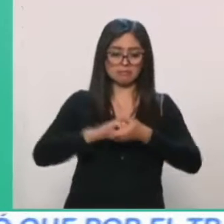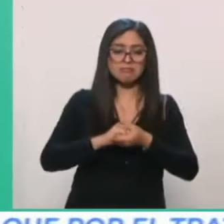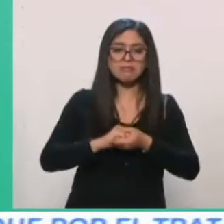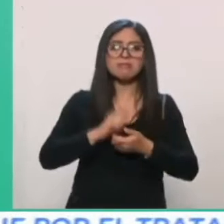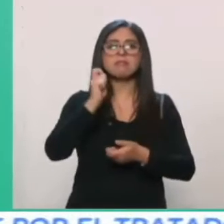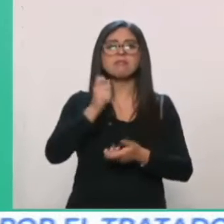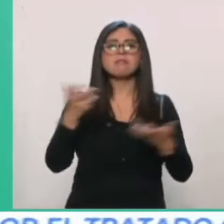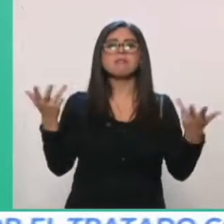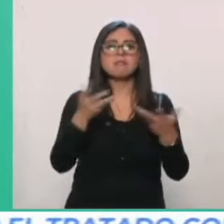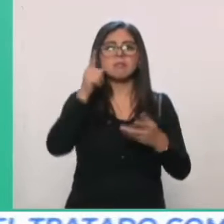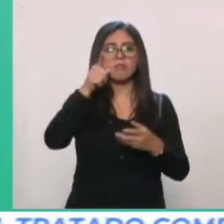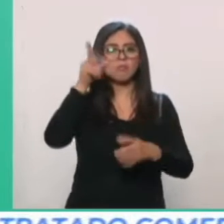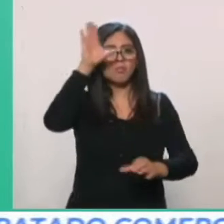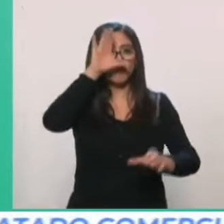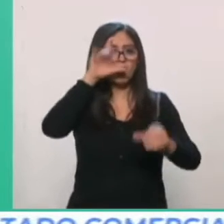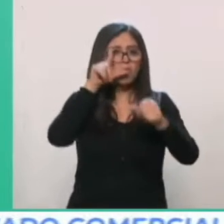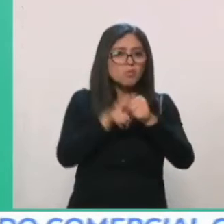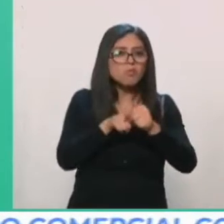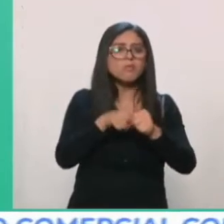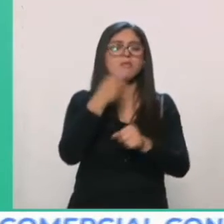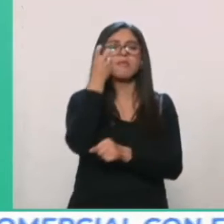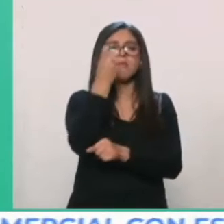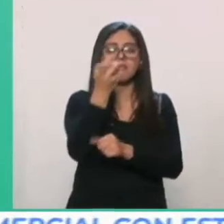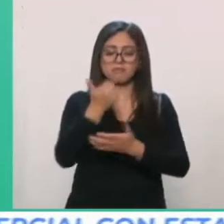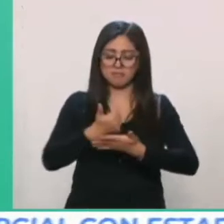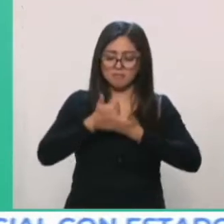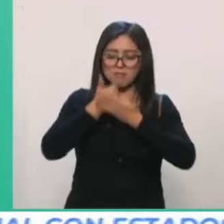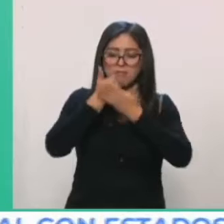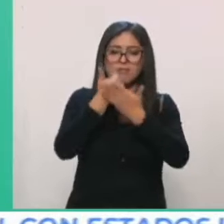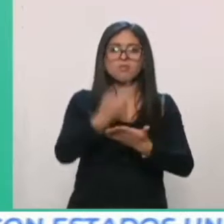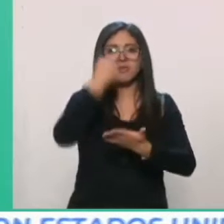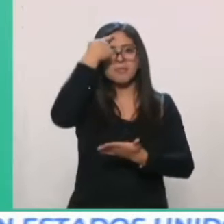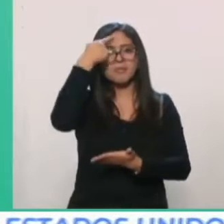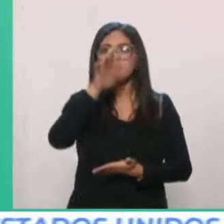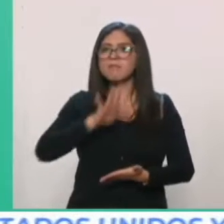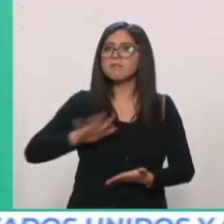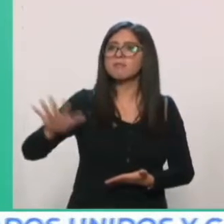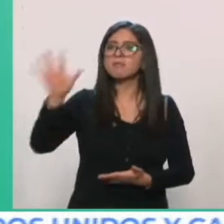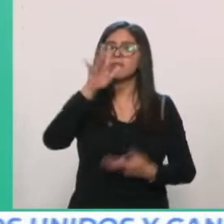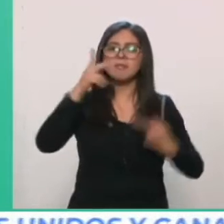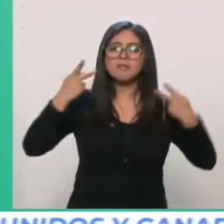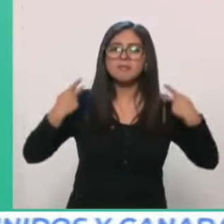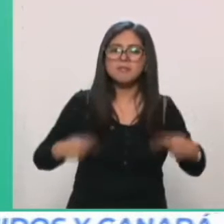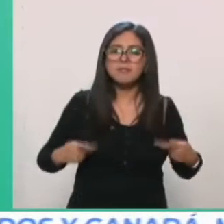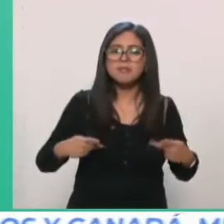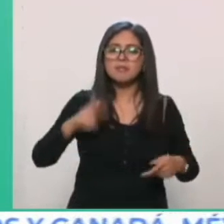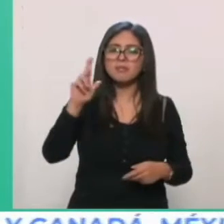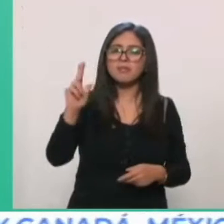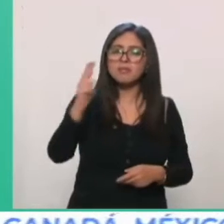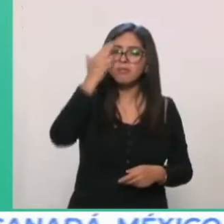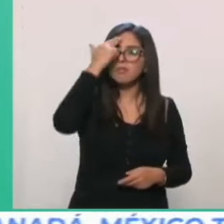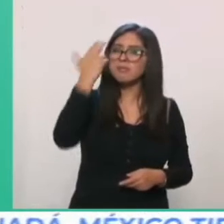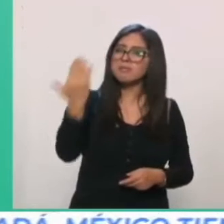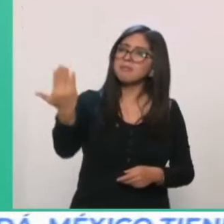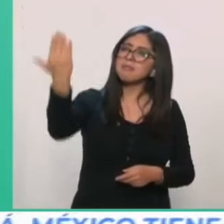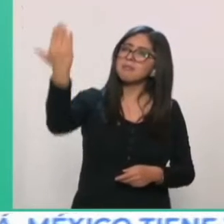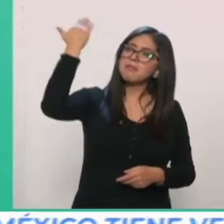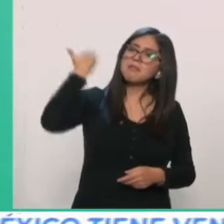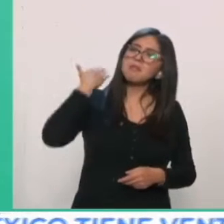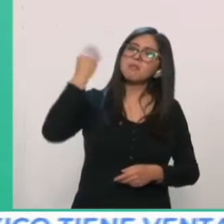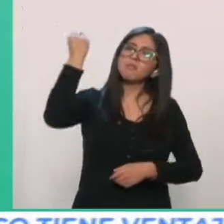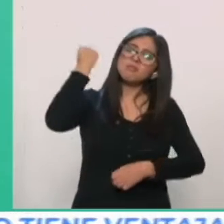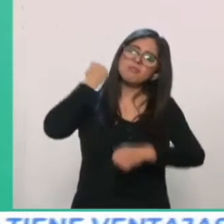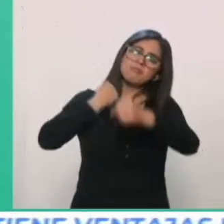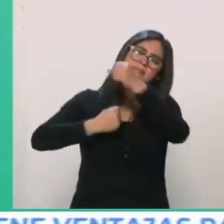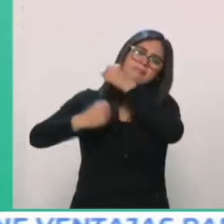la cultura es la esperanza de la humanidad, como lo fue hace muchísimos